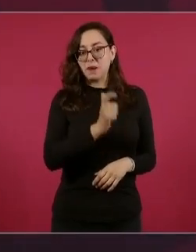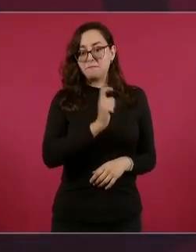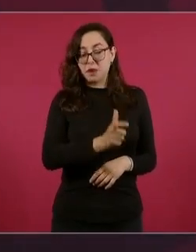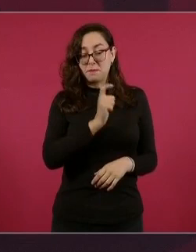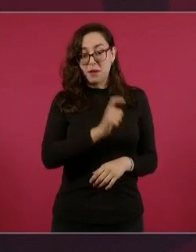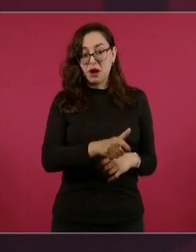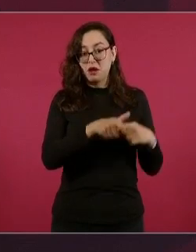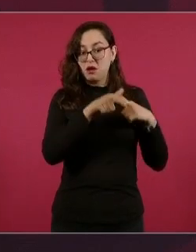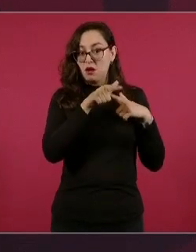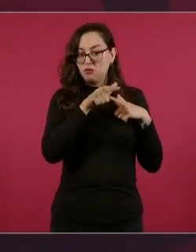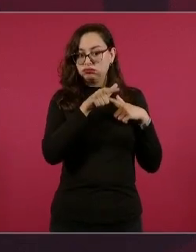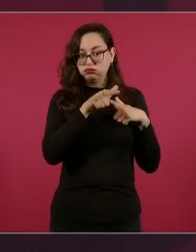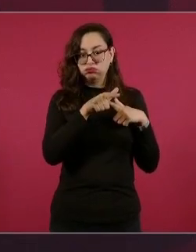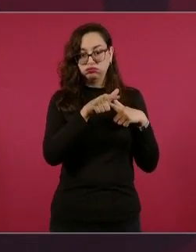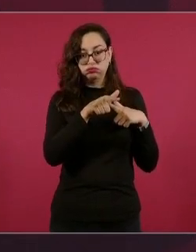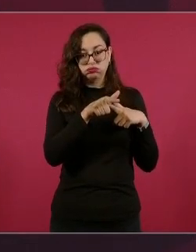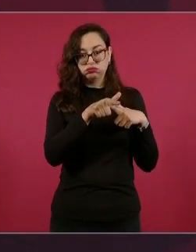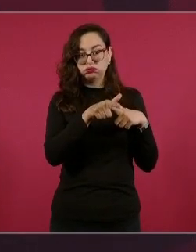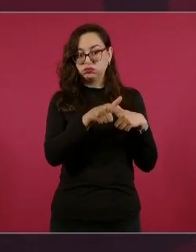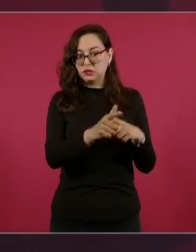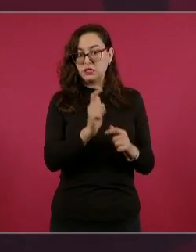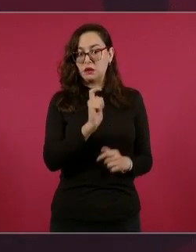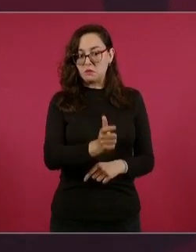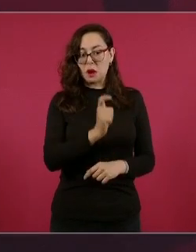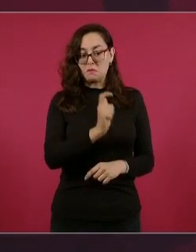va a seguir